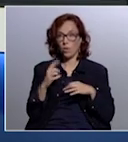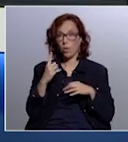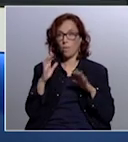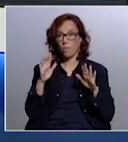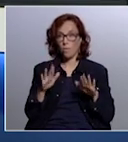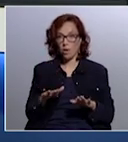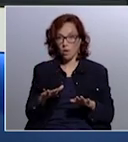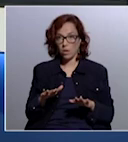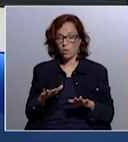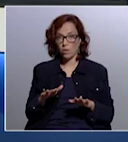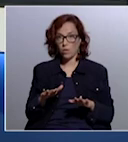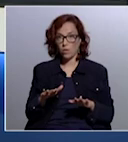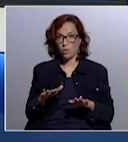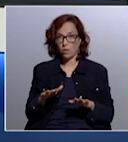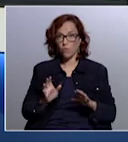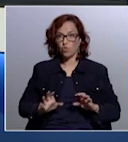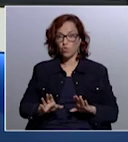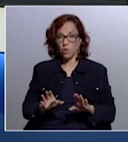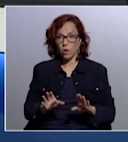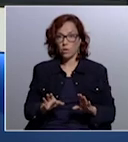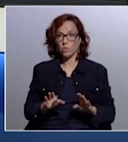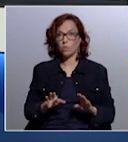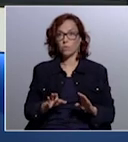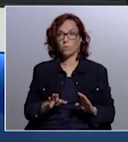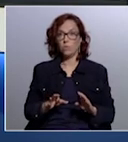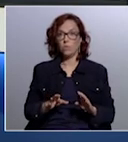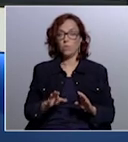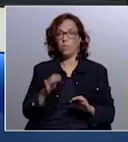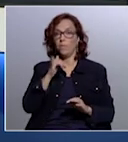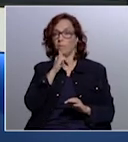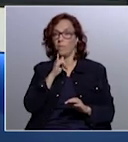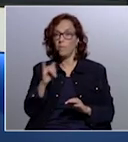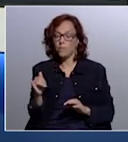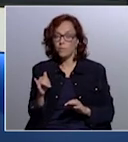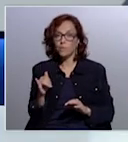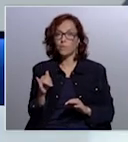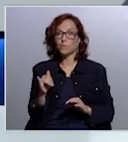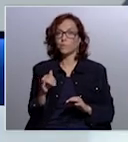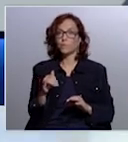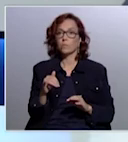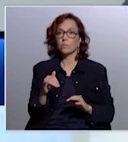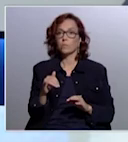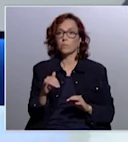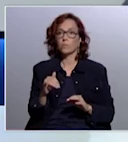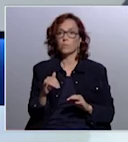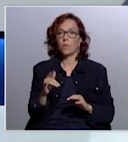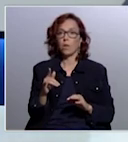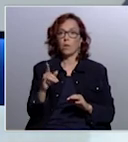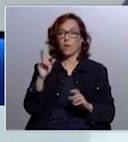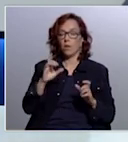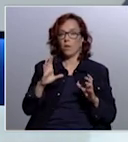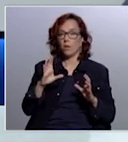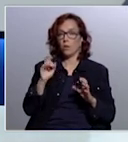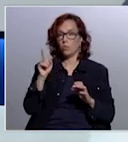paro concretamente de funcionarios que bueno denuncian o denuncian malos tratos respecto a